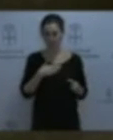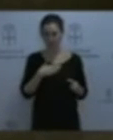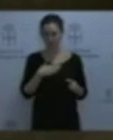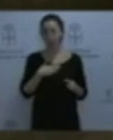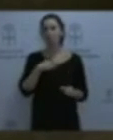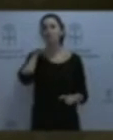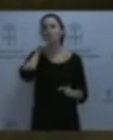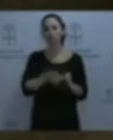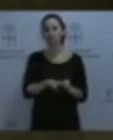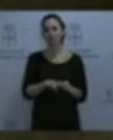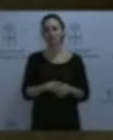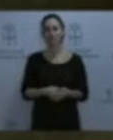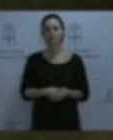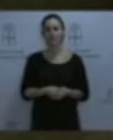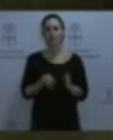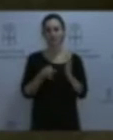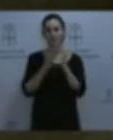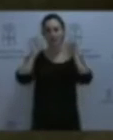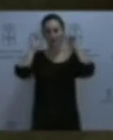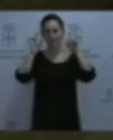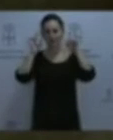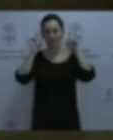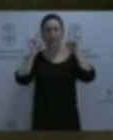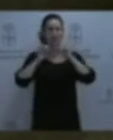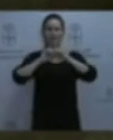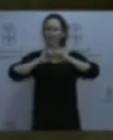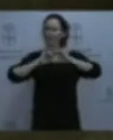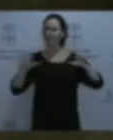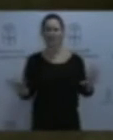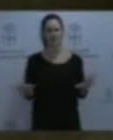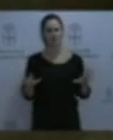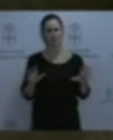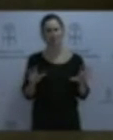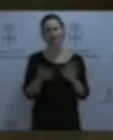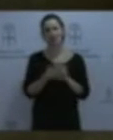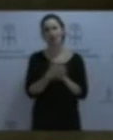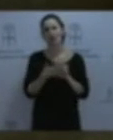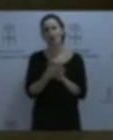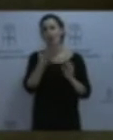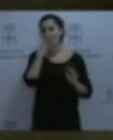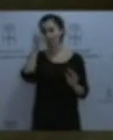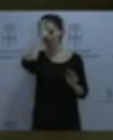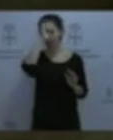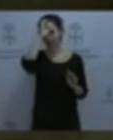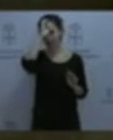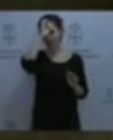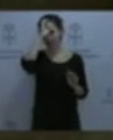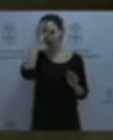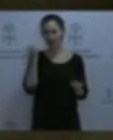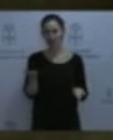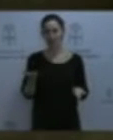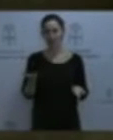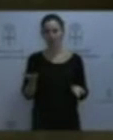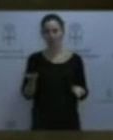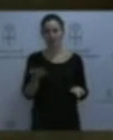suma. Y de la calidad de la enseñanza, desde luego, podríamos decir mucho acerca del rigor científico